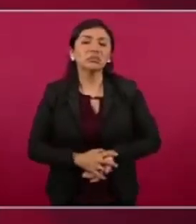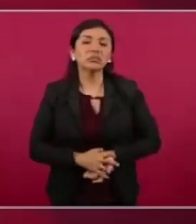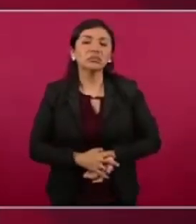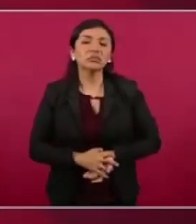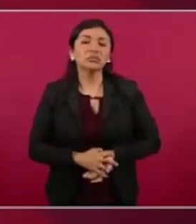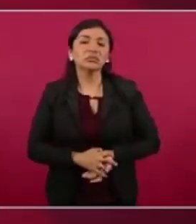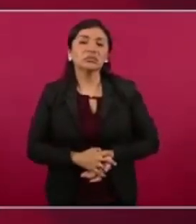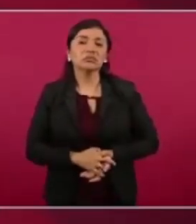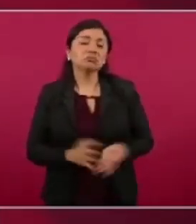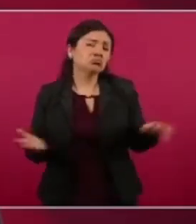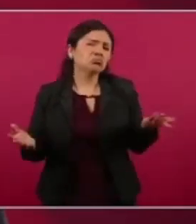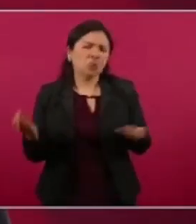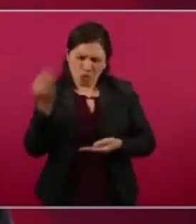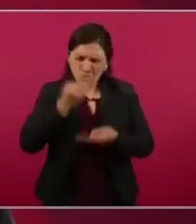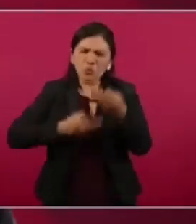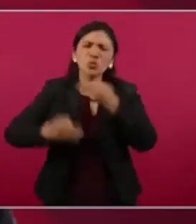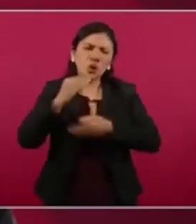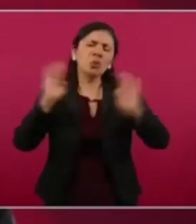Claro, somos libres,